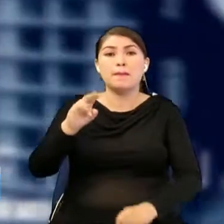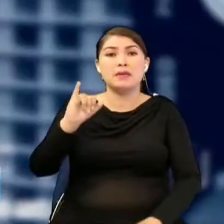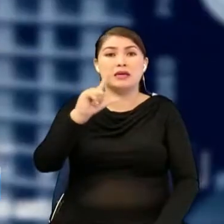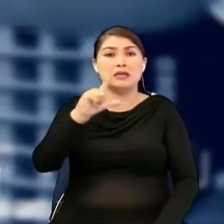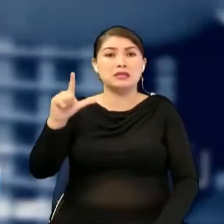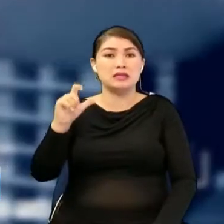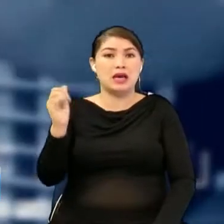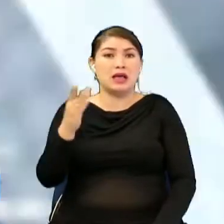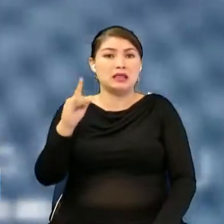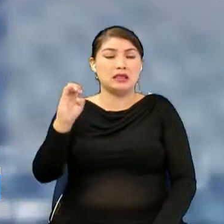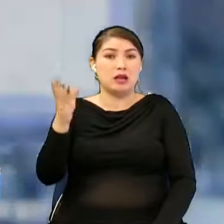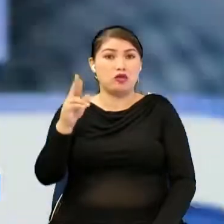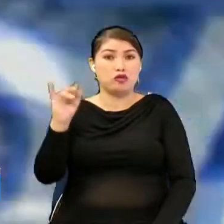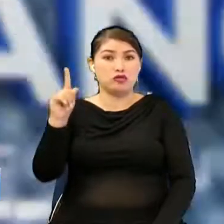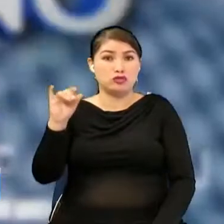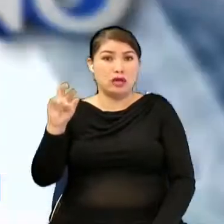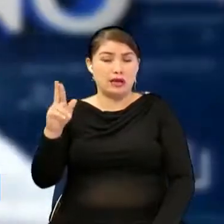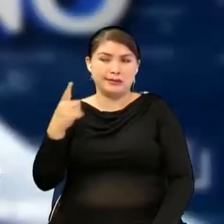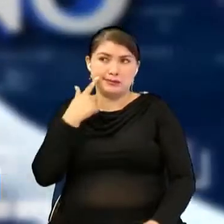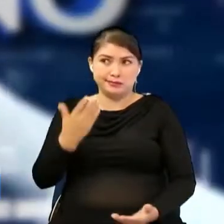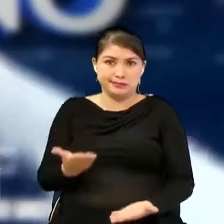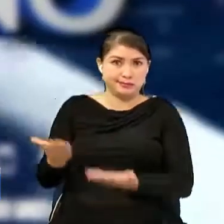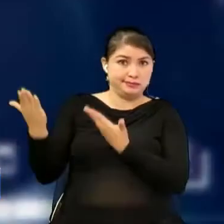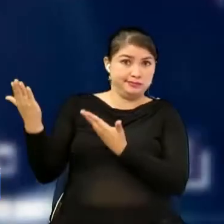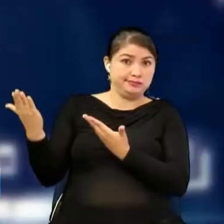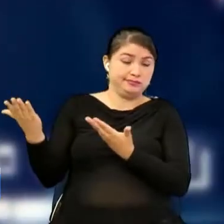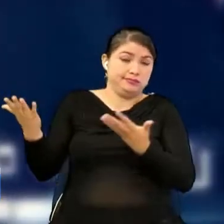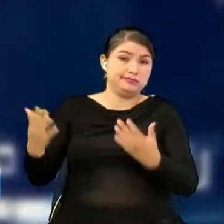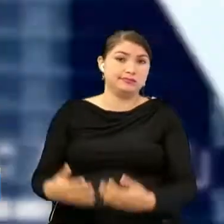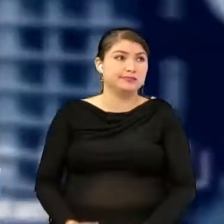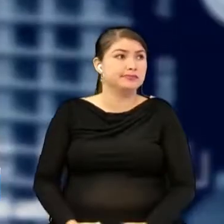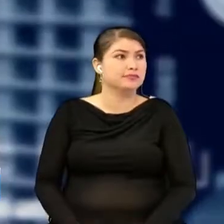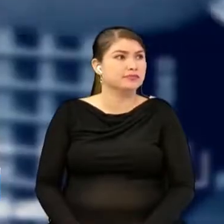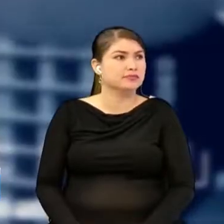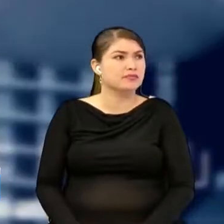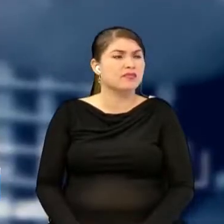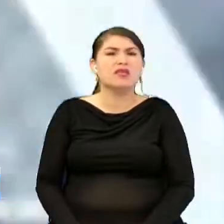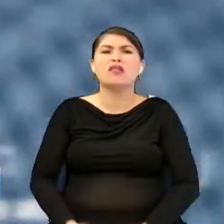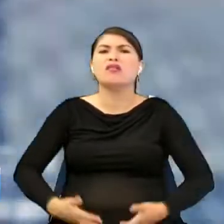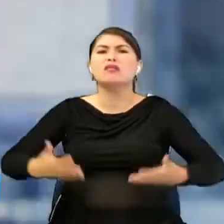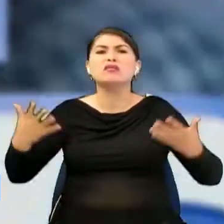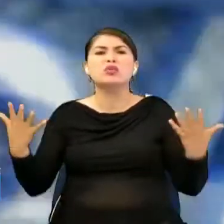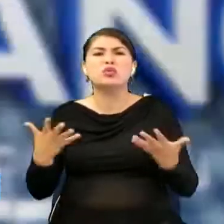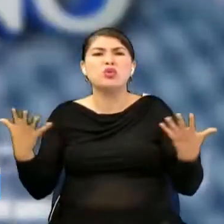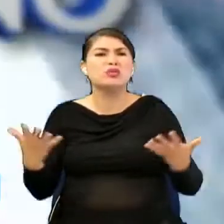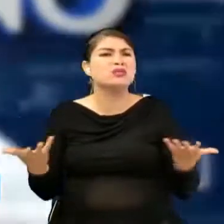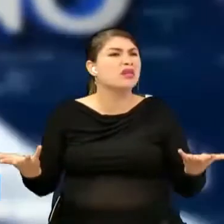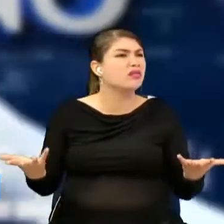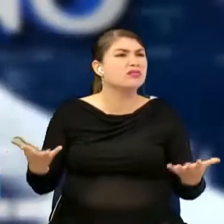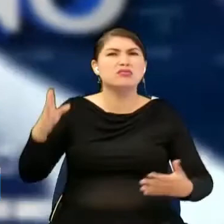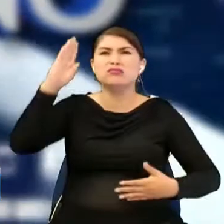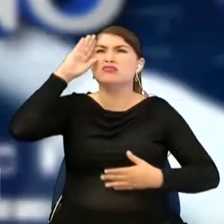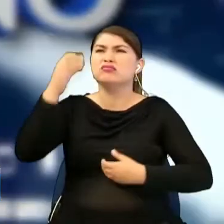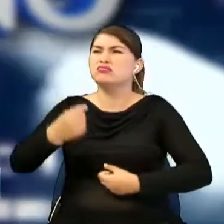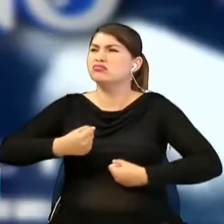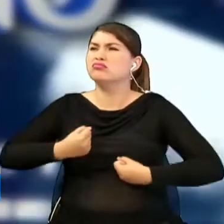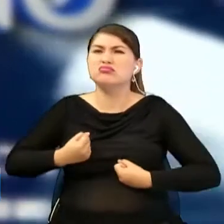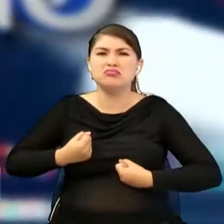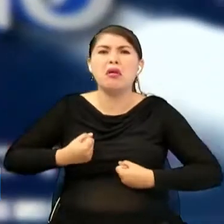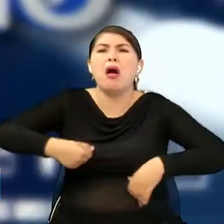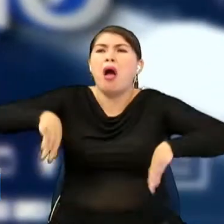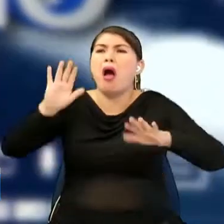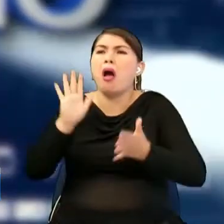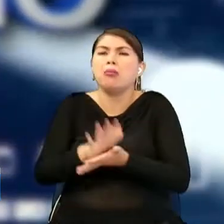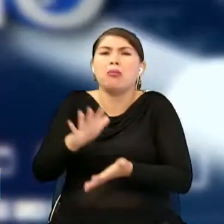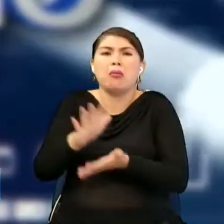de Santander. Las imágenes hablan por sí solas. ¿Dónde están todas nuestras fuerzas armadas? ¿Por qué permiten